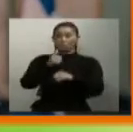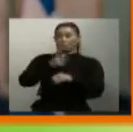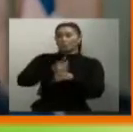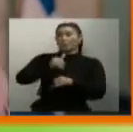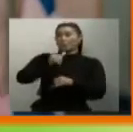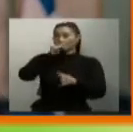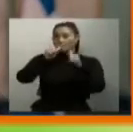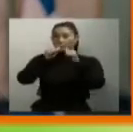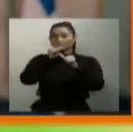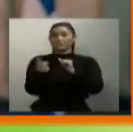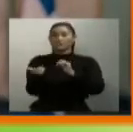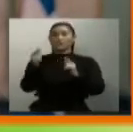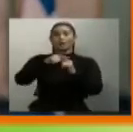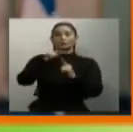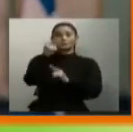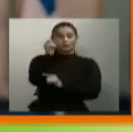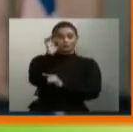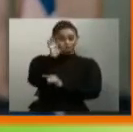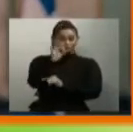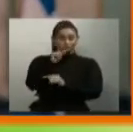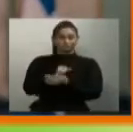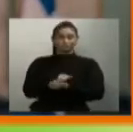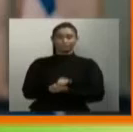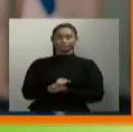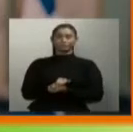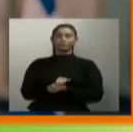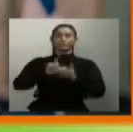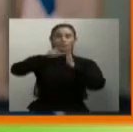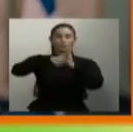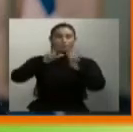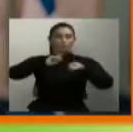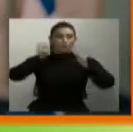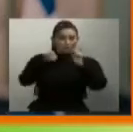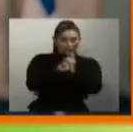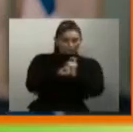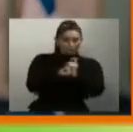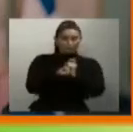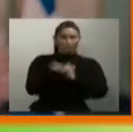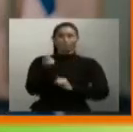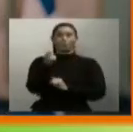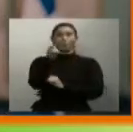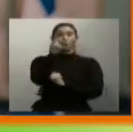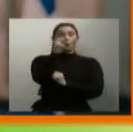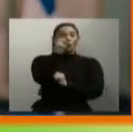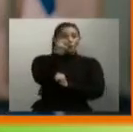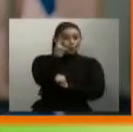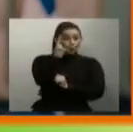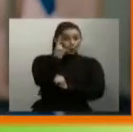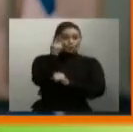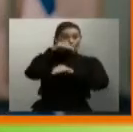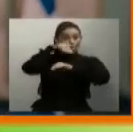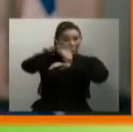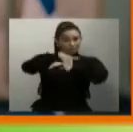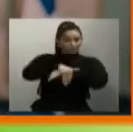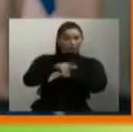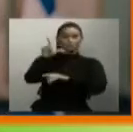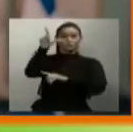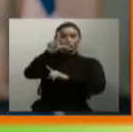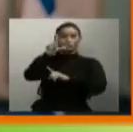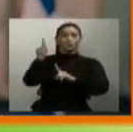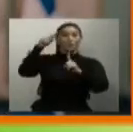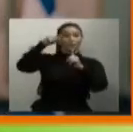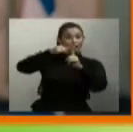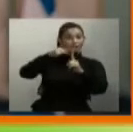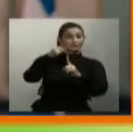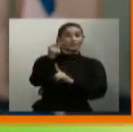precisamente esta semana hay un esfuerzo mayúsculo a nivel nacional para poder alcanzar